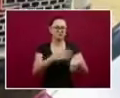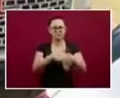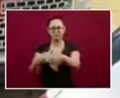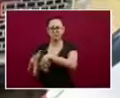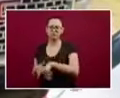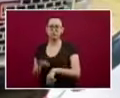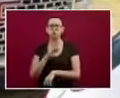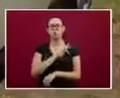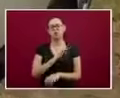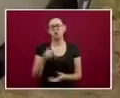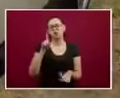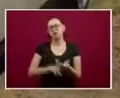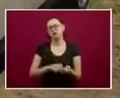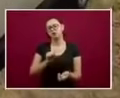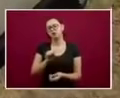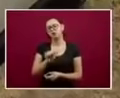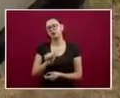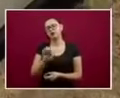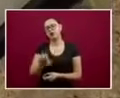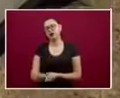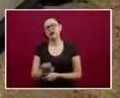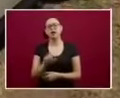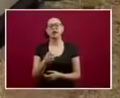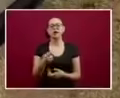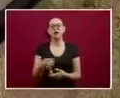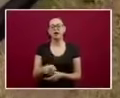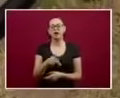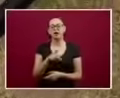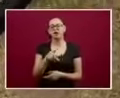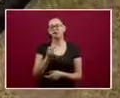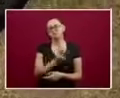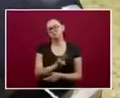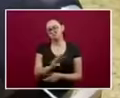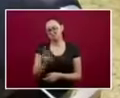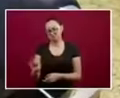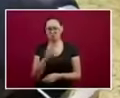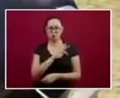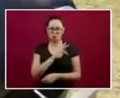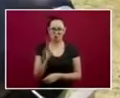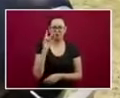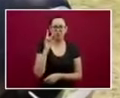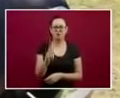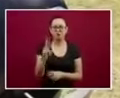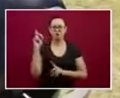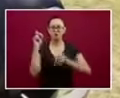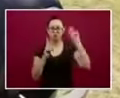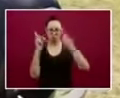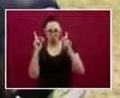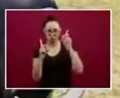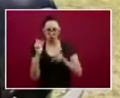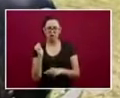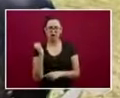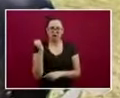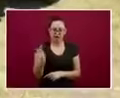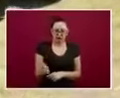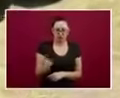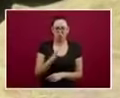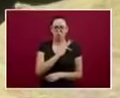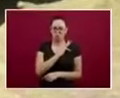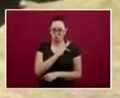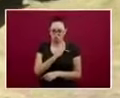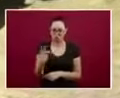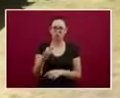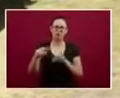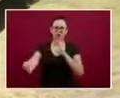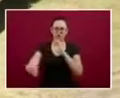médicos, personalmente. Yo sí he desgastado mi vida y la seguiré así, desgastando, Alex.